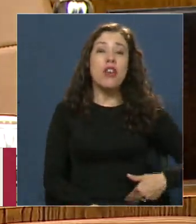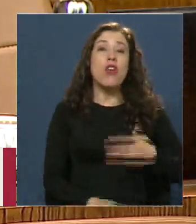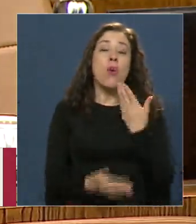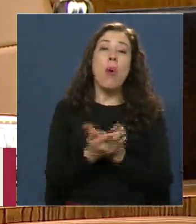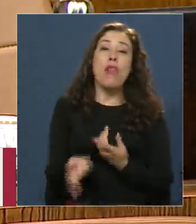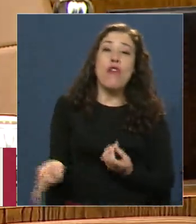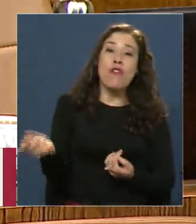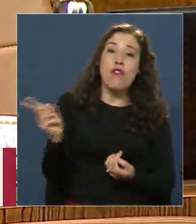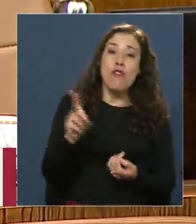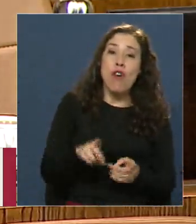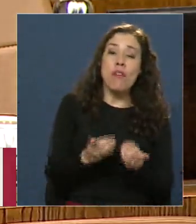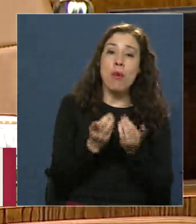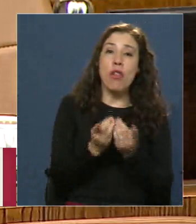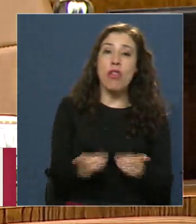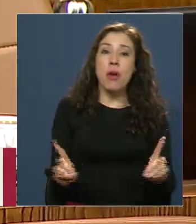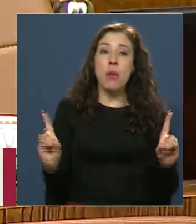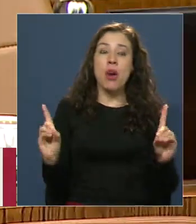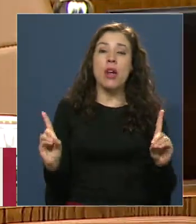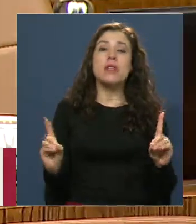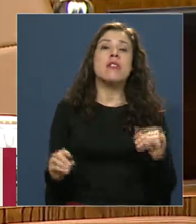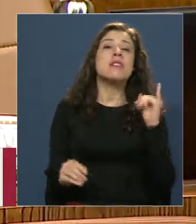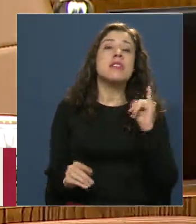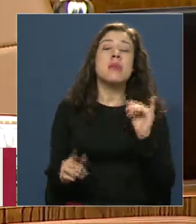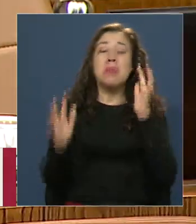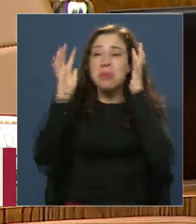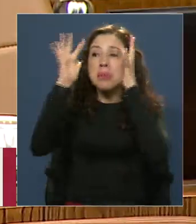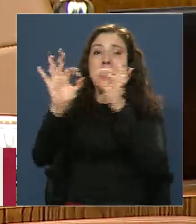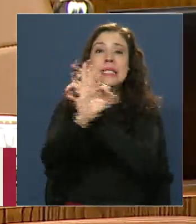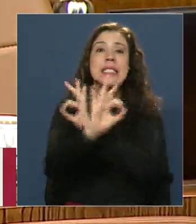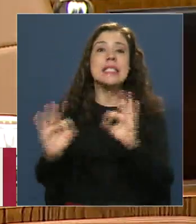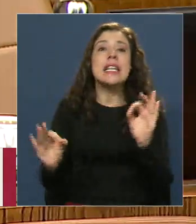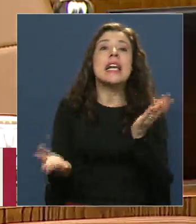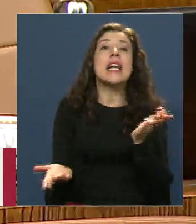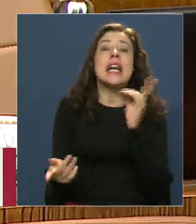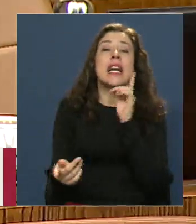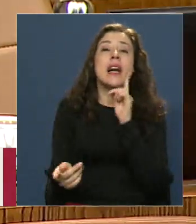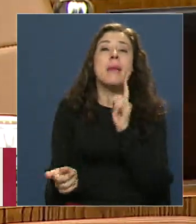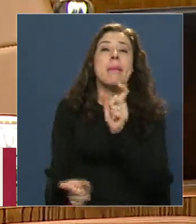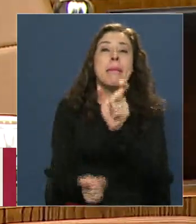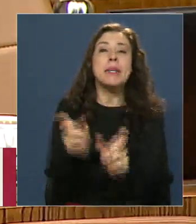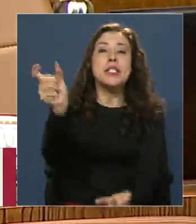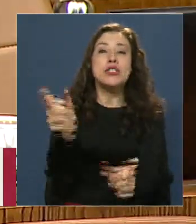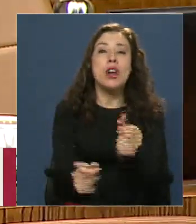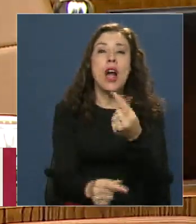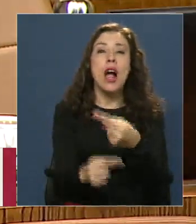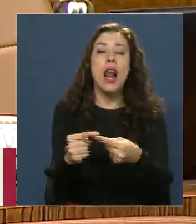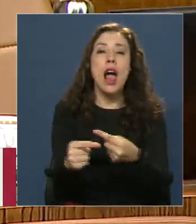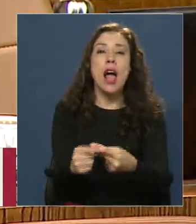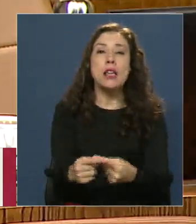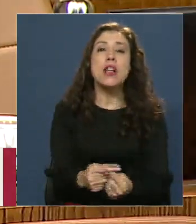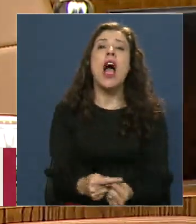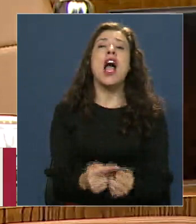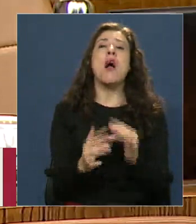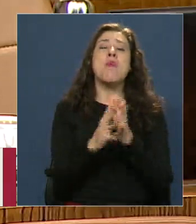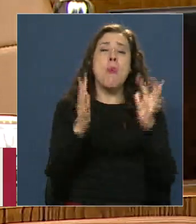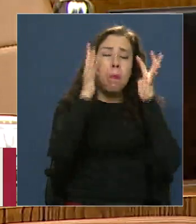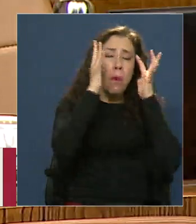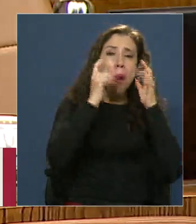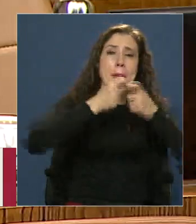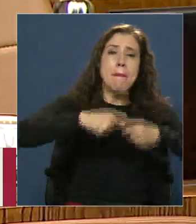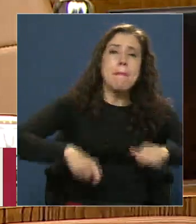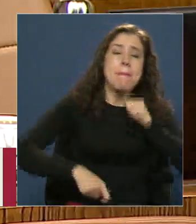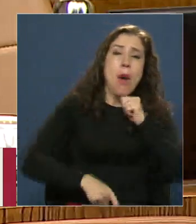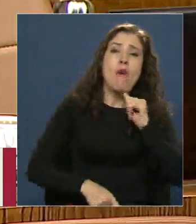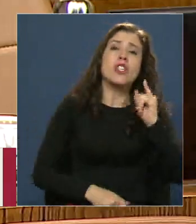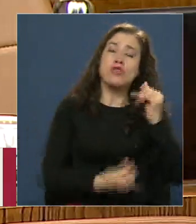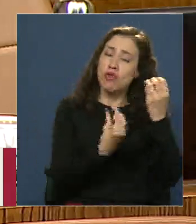de la democracia en adelante, la clase media. Hay gran cantidad de medidas para los más pobres, bendito